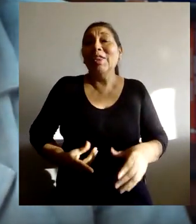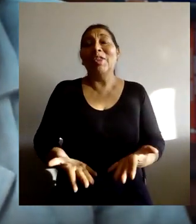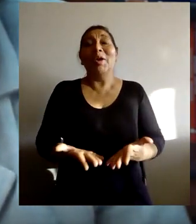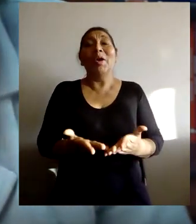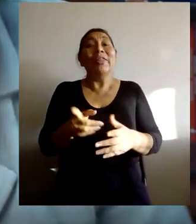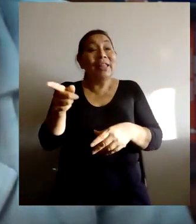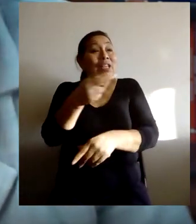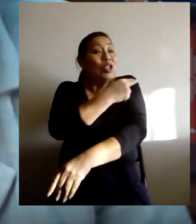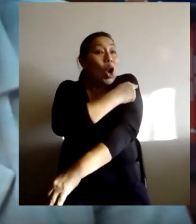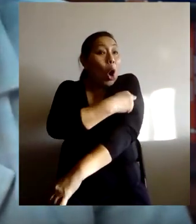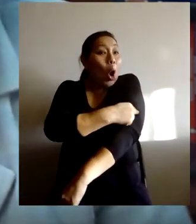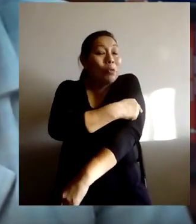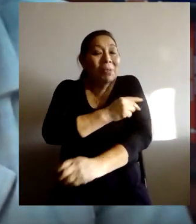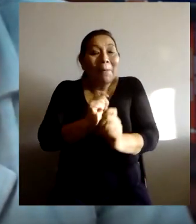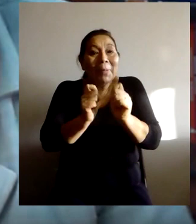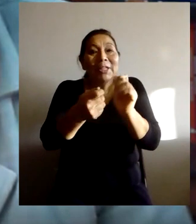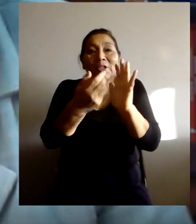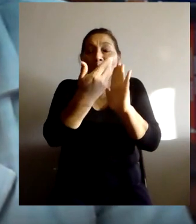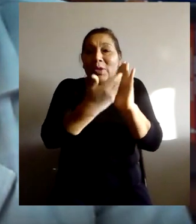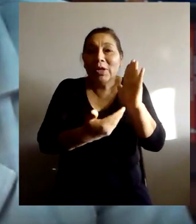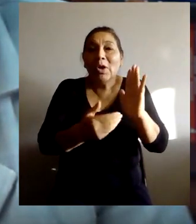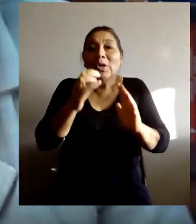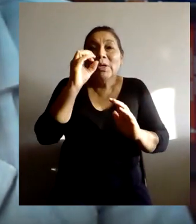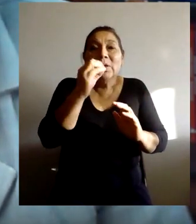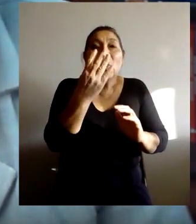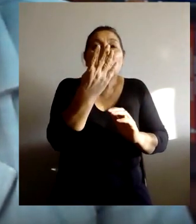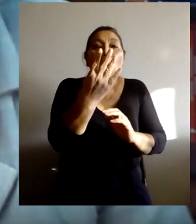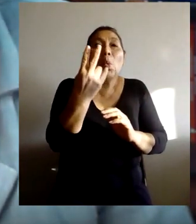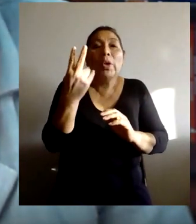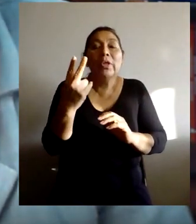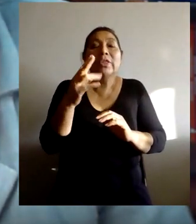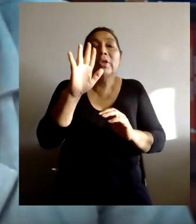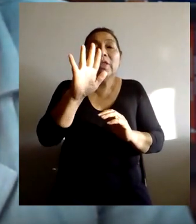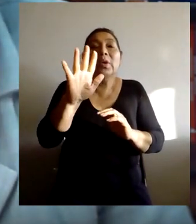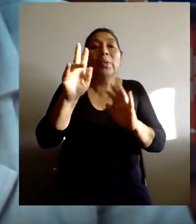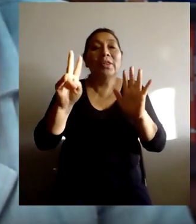mencionado nosocomio presentó la historia clínica número